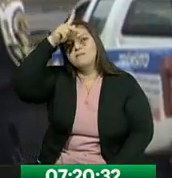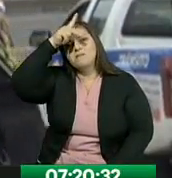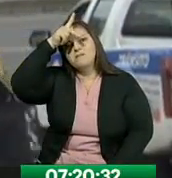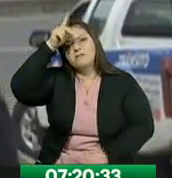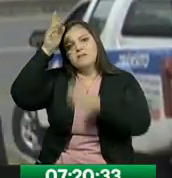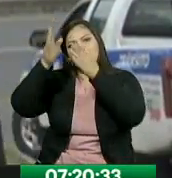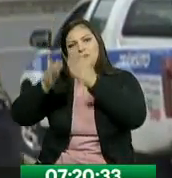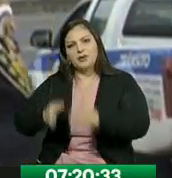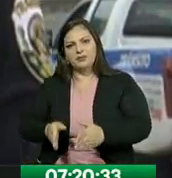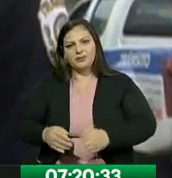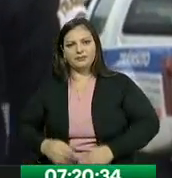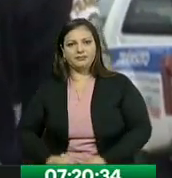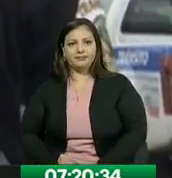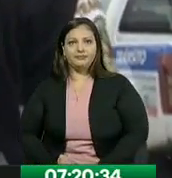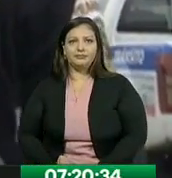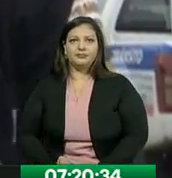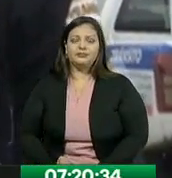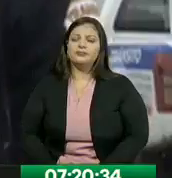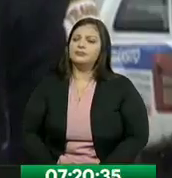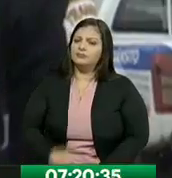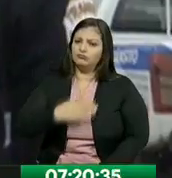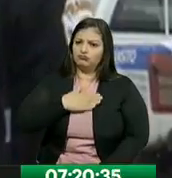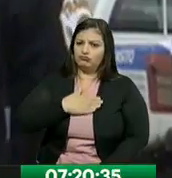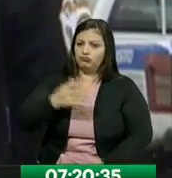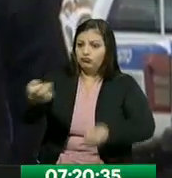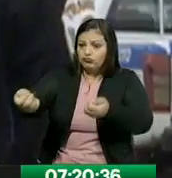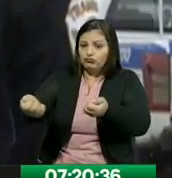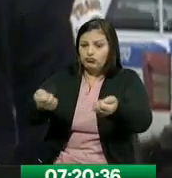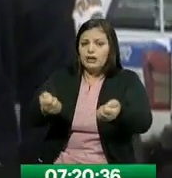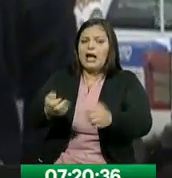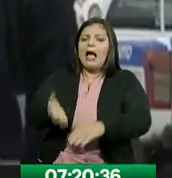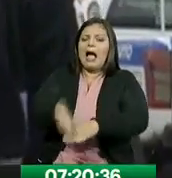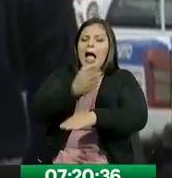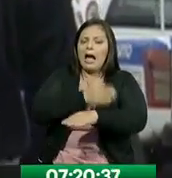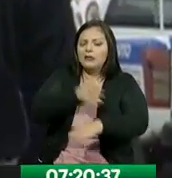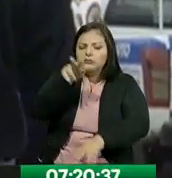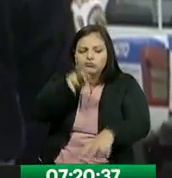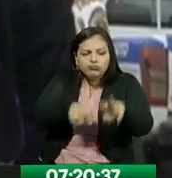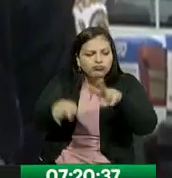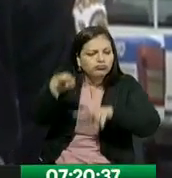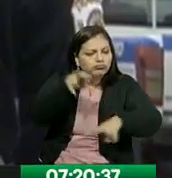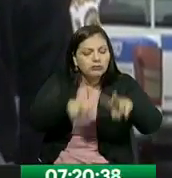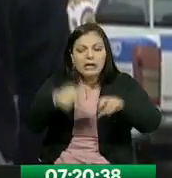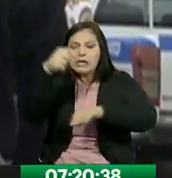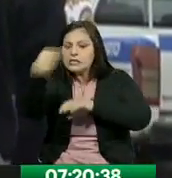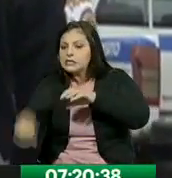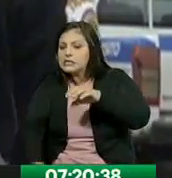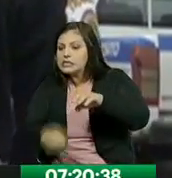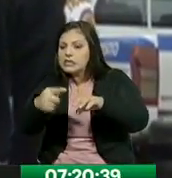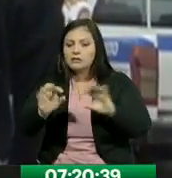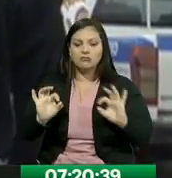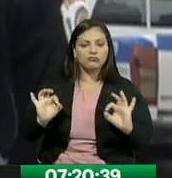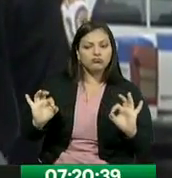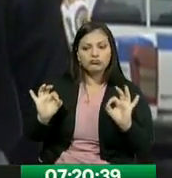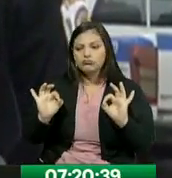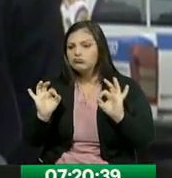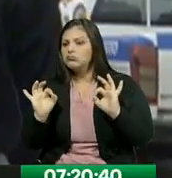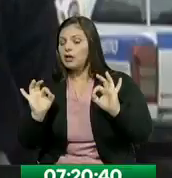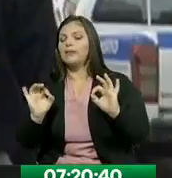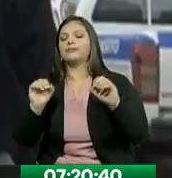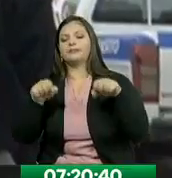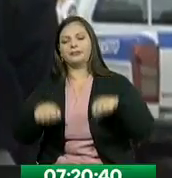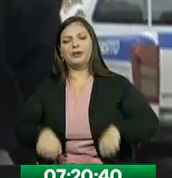choferes antes de salir revisen bien, chequen sus neumáticos, las condiciones mecánicas del vehículo, que revisen